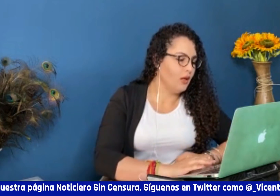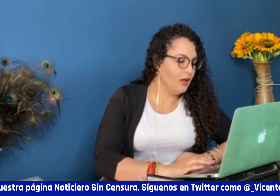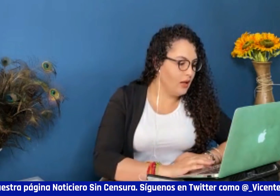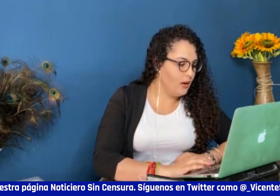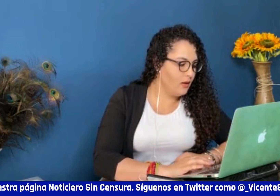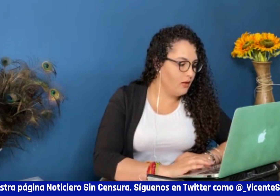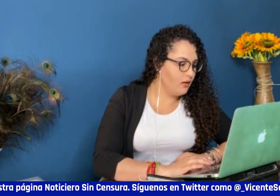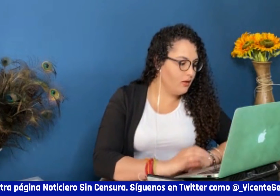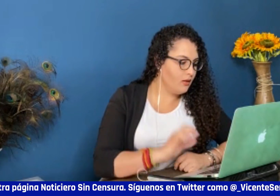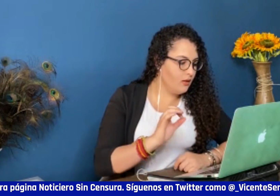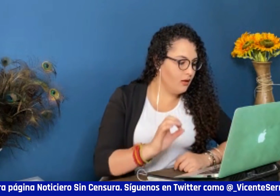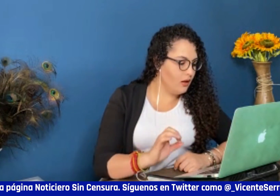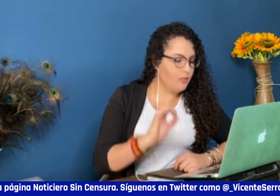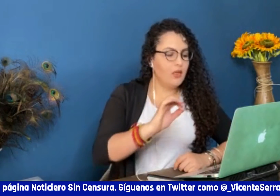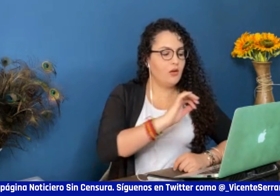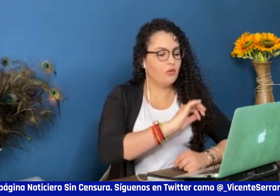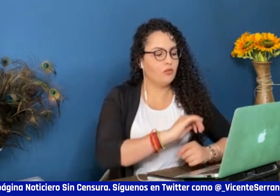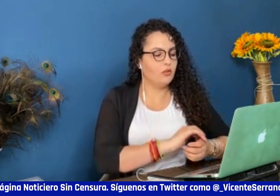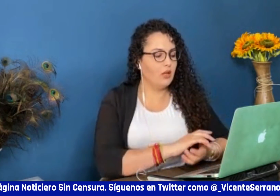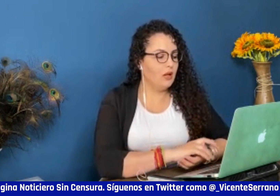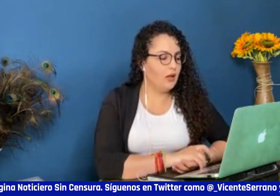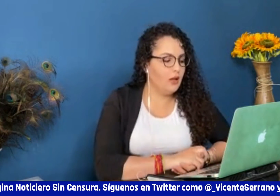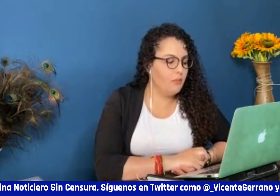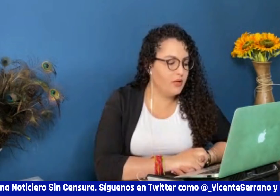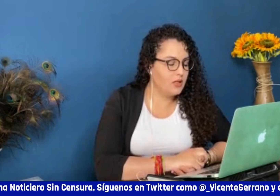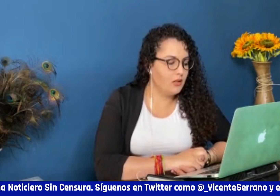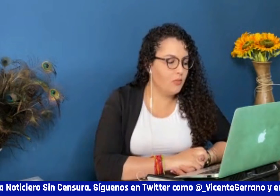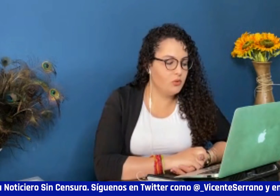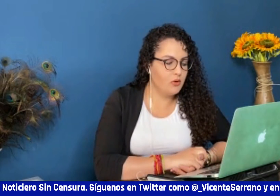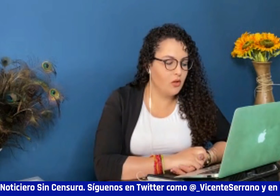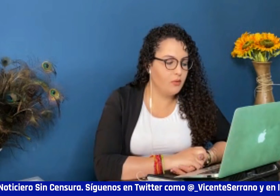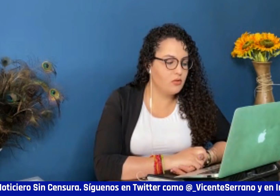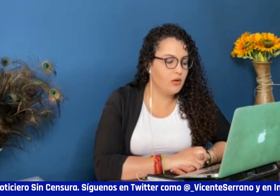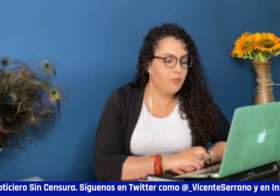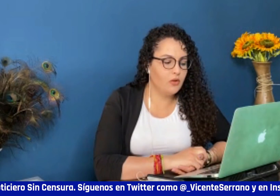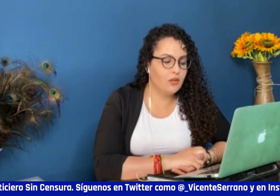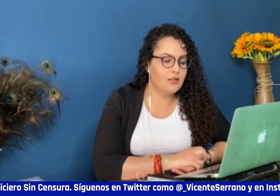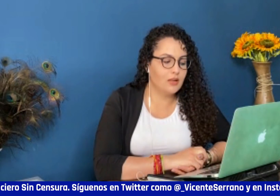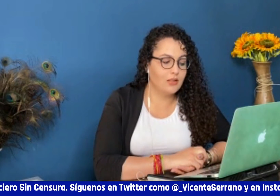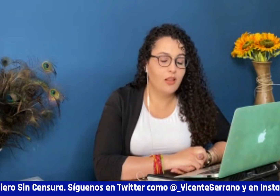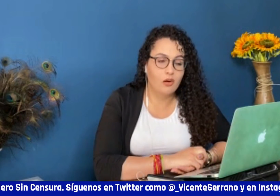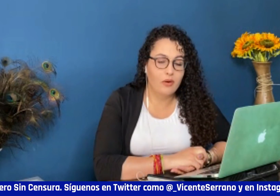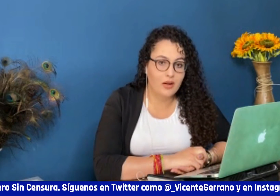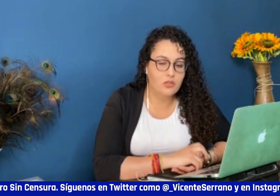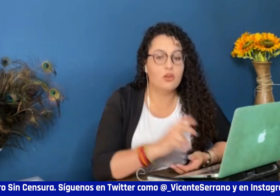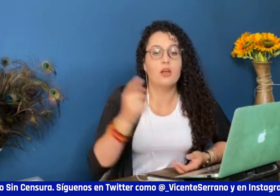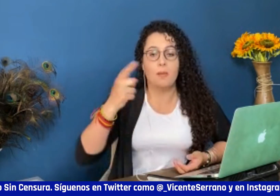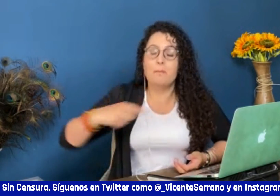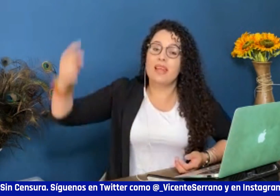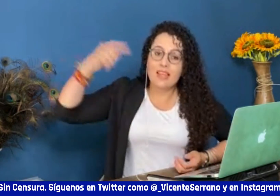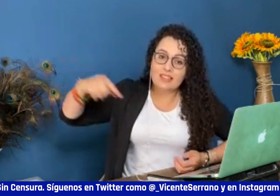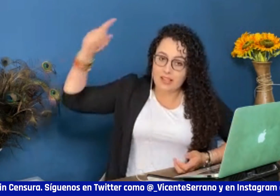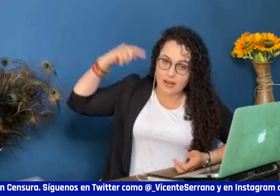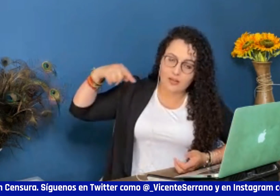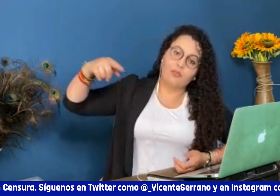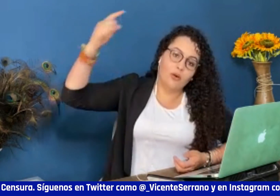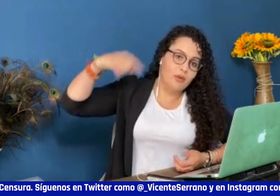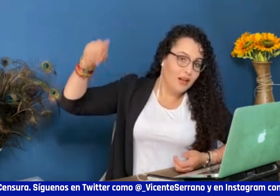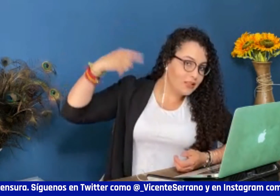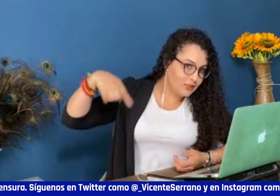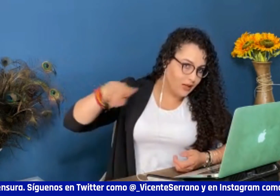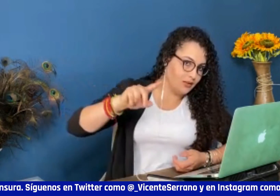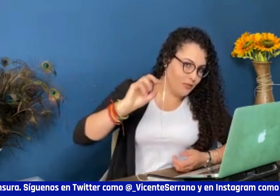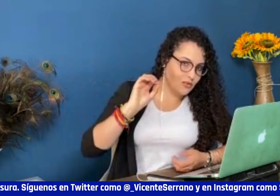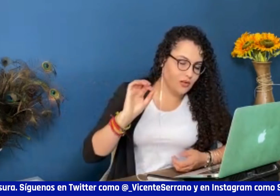favor el video donde el presidente López Obrador habla sobre la opinión de la secretaria de Gobernación, ministra, que